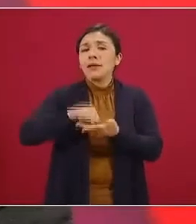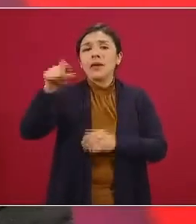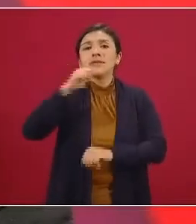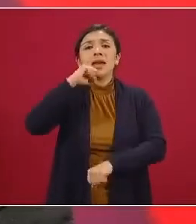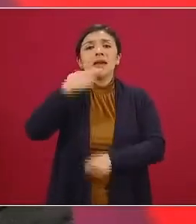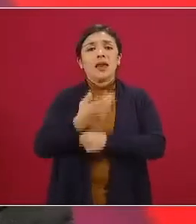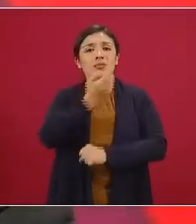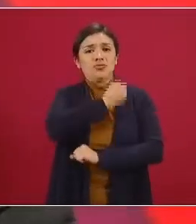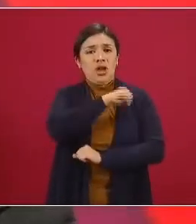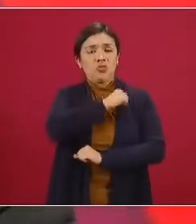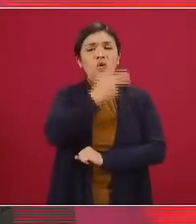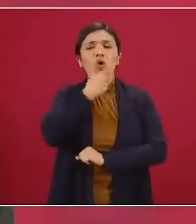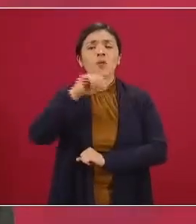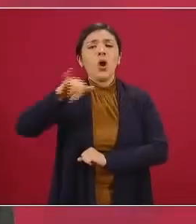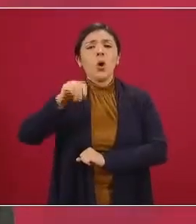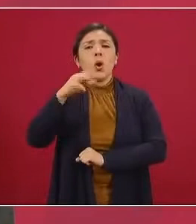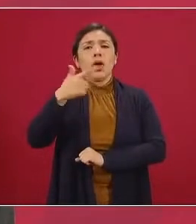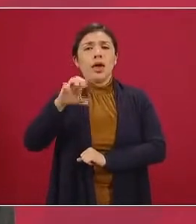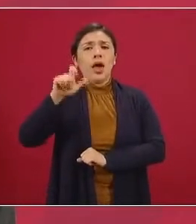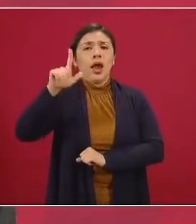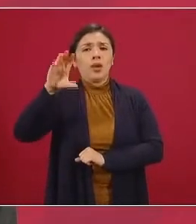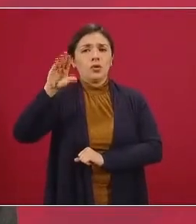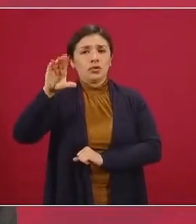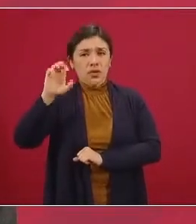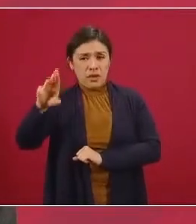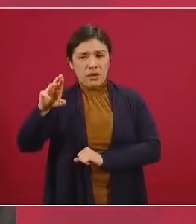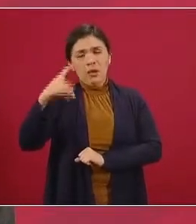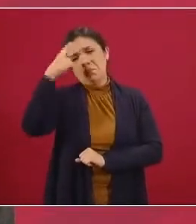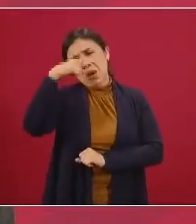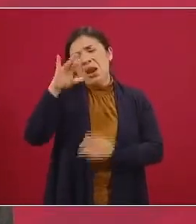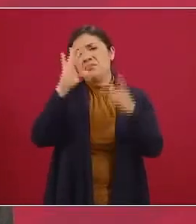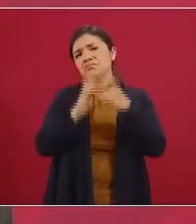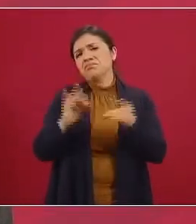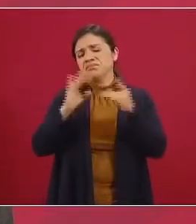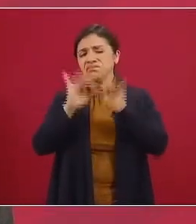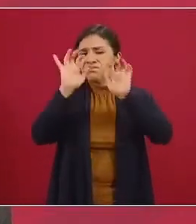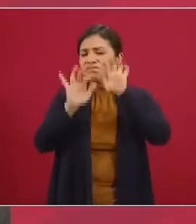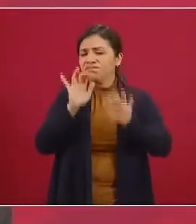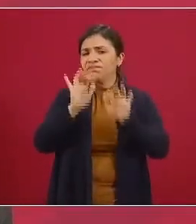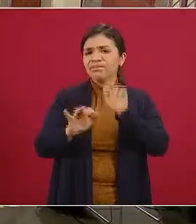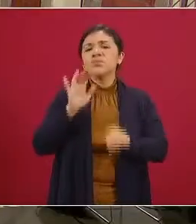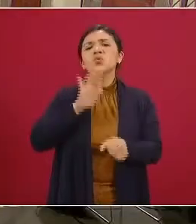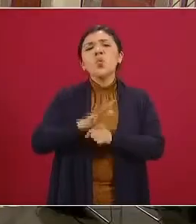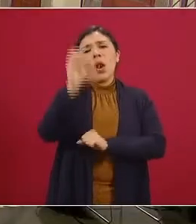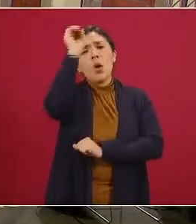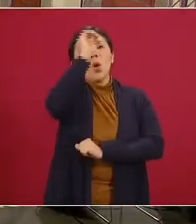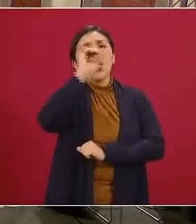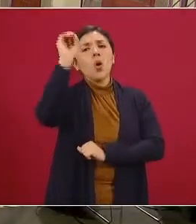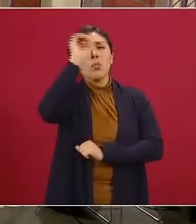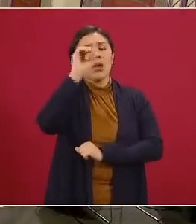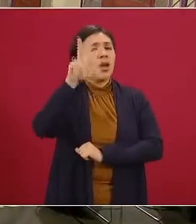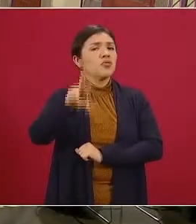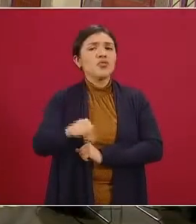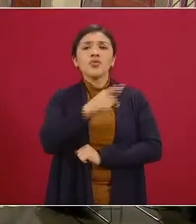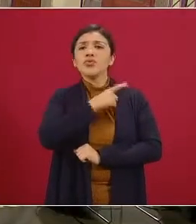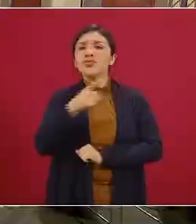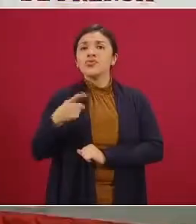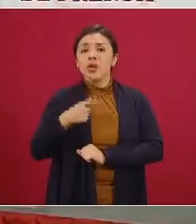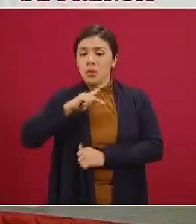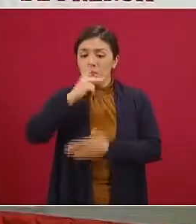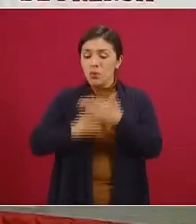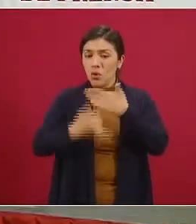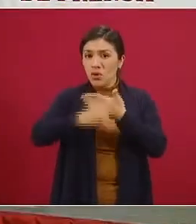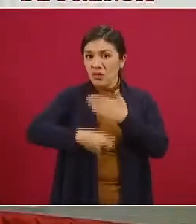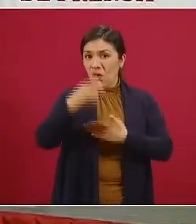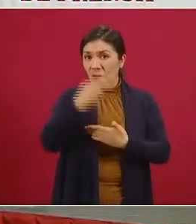nuestro secretario, el doctor Jorge Alcocer Varela, comentando la opinión de que no debería emprenderse este